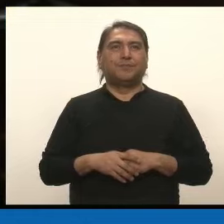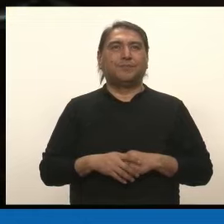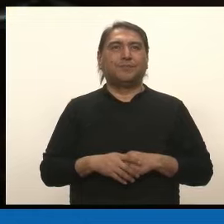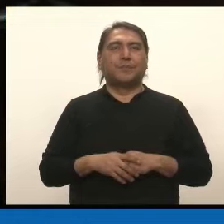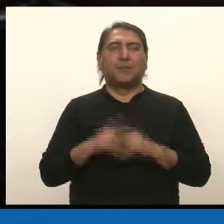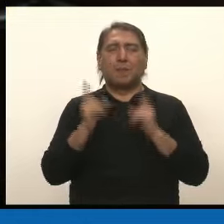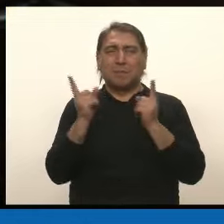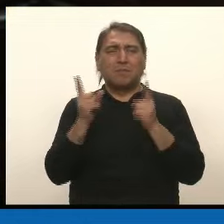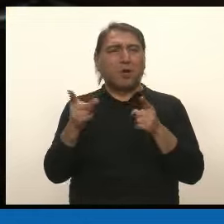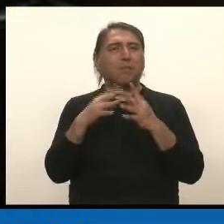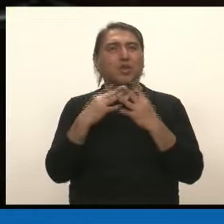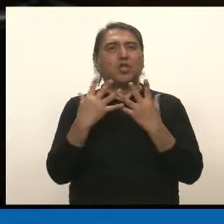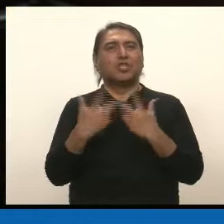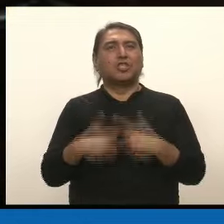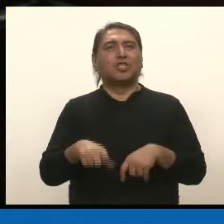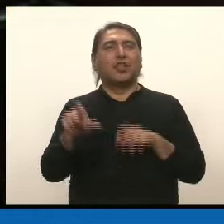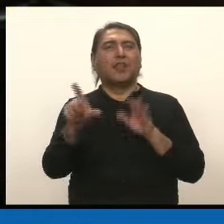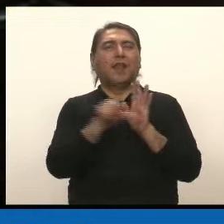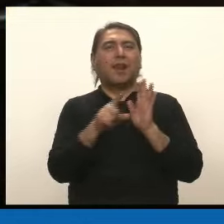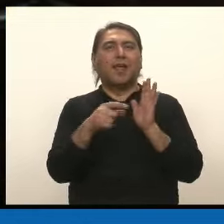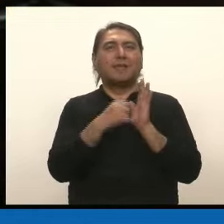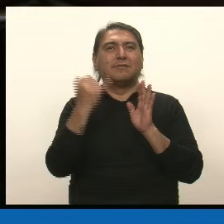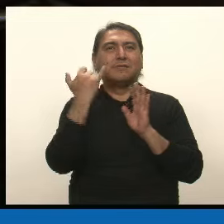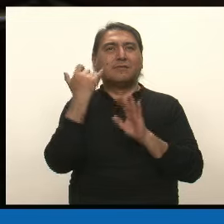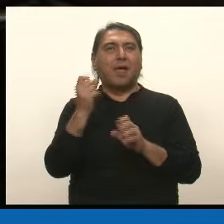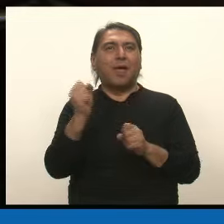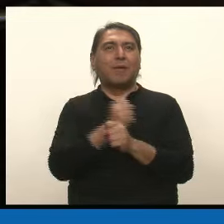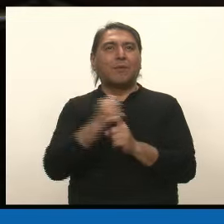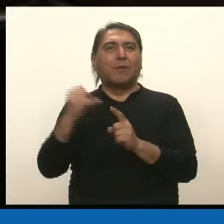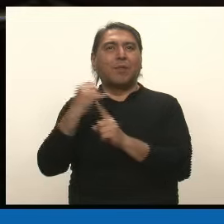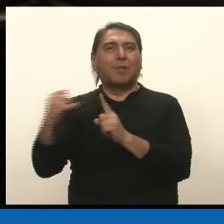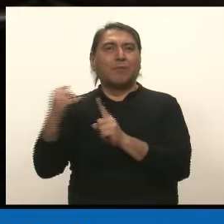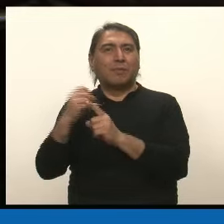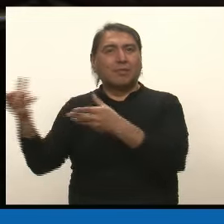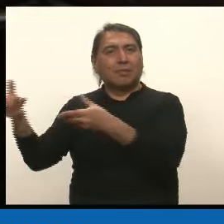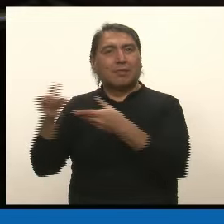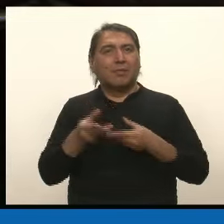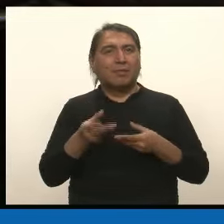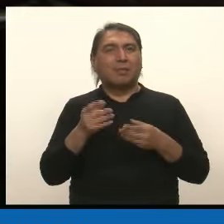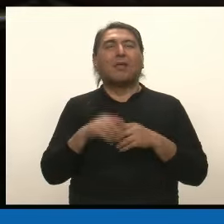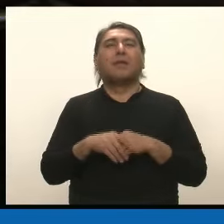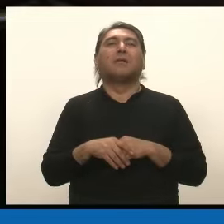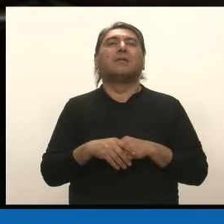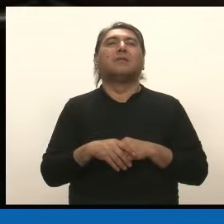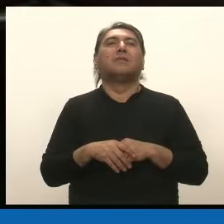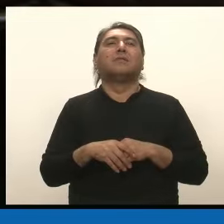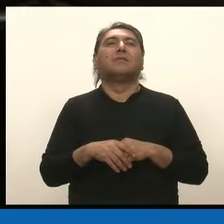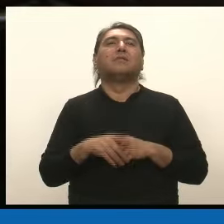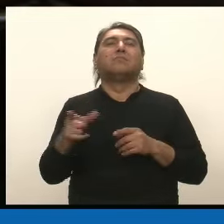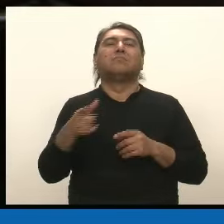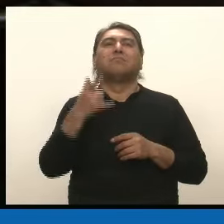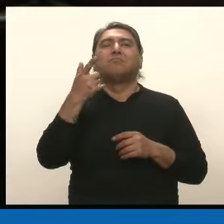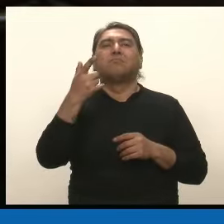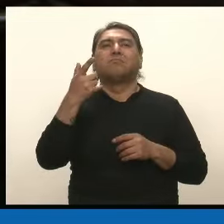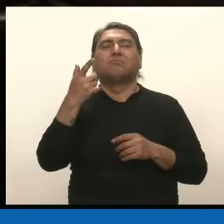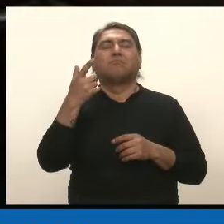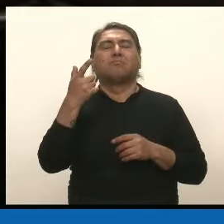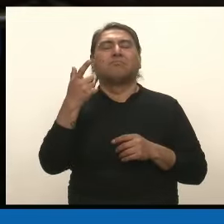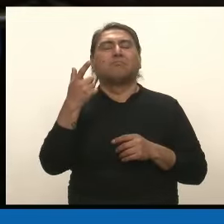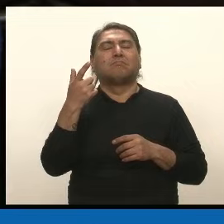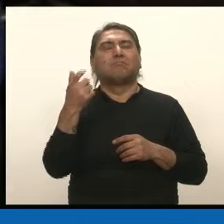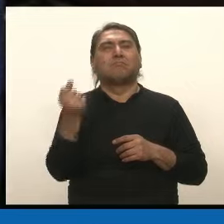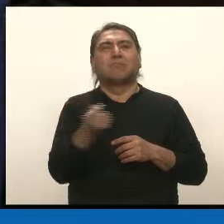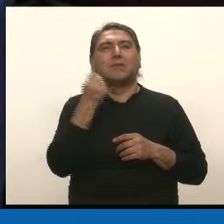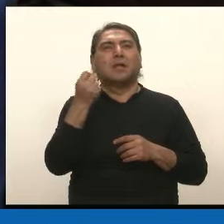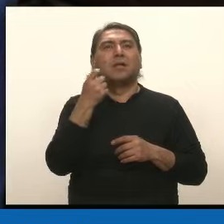ese proyecto de ley que viene con meda sanción lo lo interesante es que cuenta hoy con el